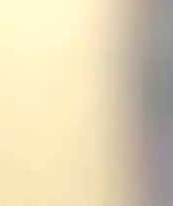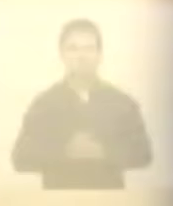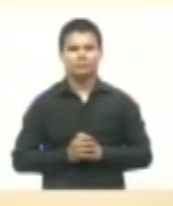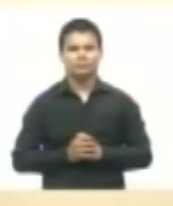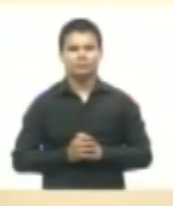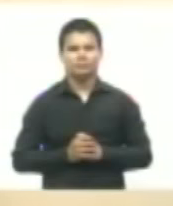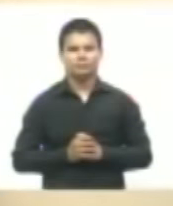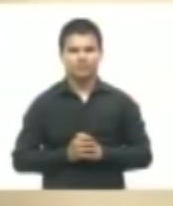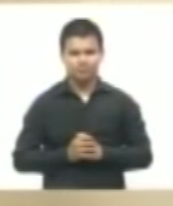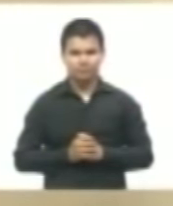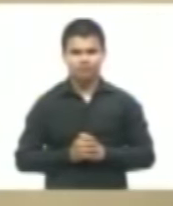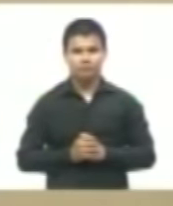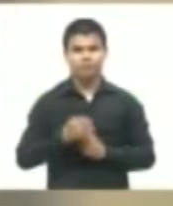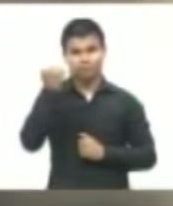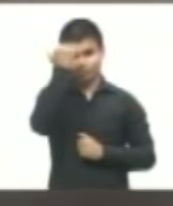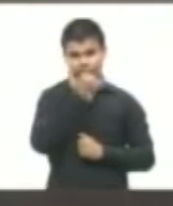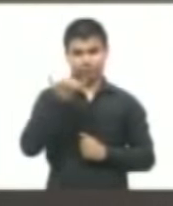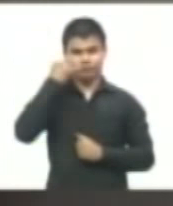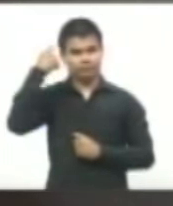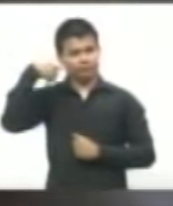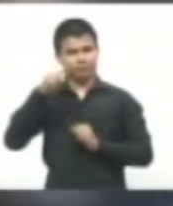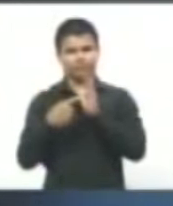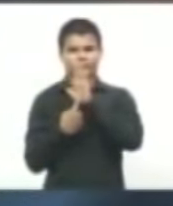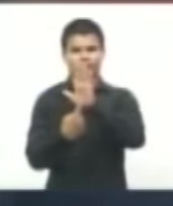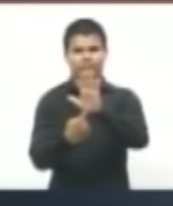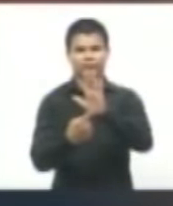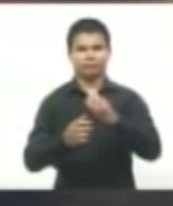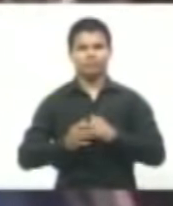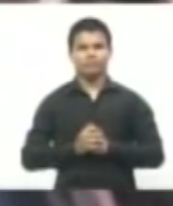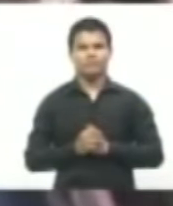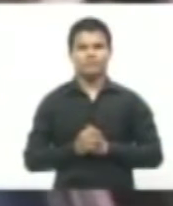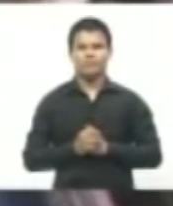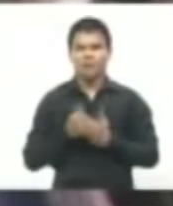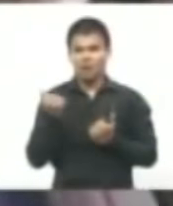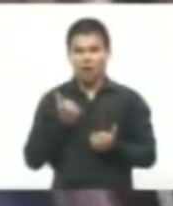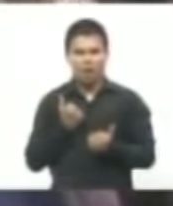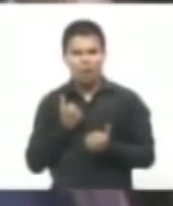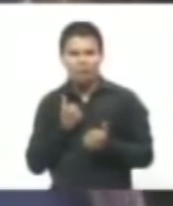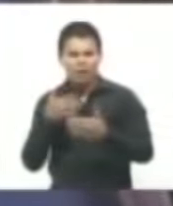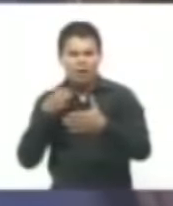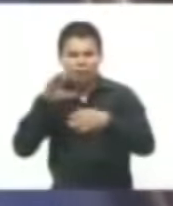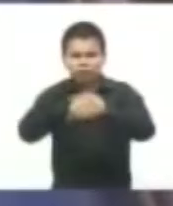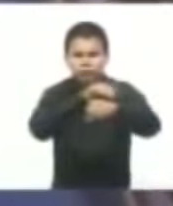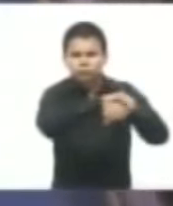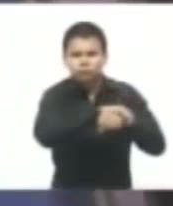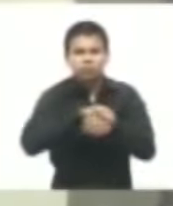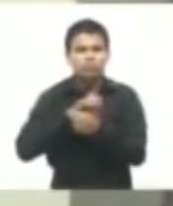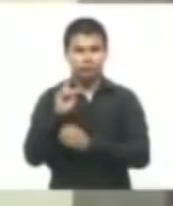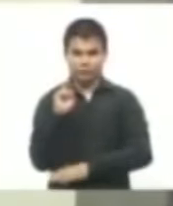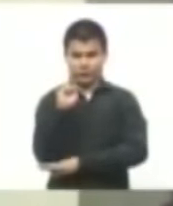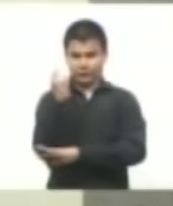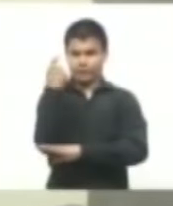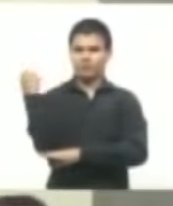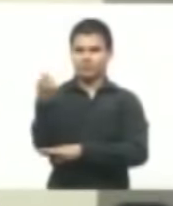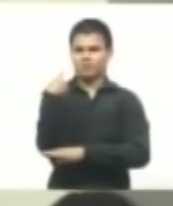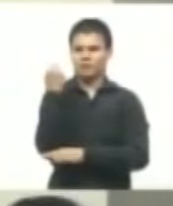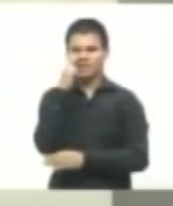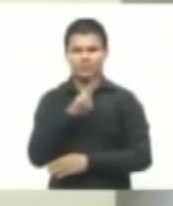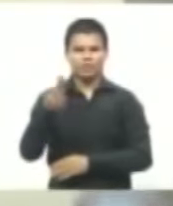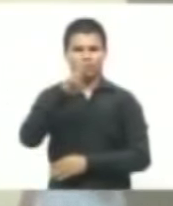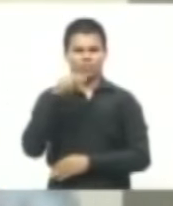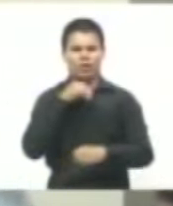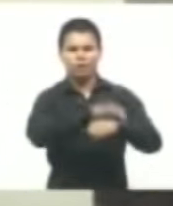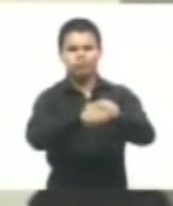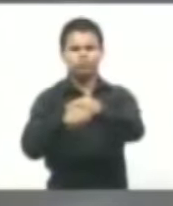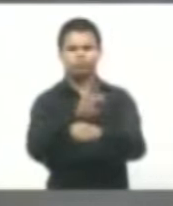Esta es nuestra imagen del día. Contundentes golpes ha propinado la Fiscalía General de la Nación con la captura de 7 personas